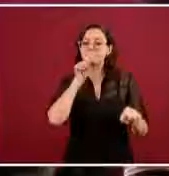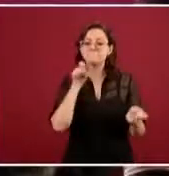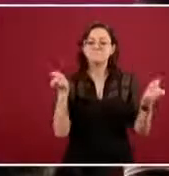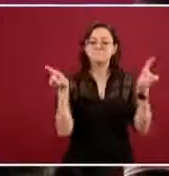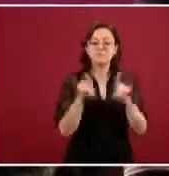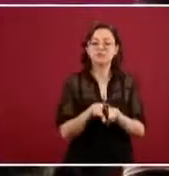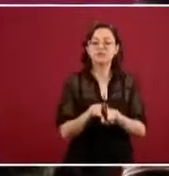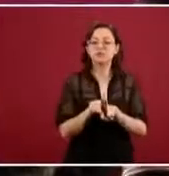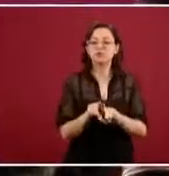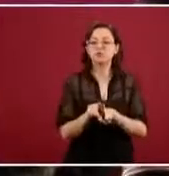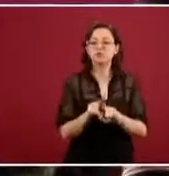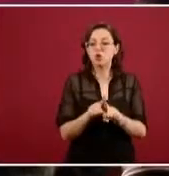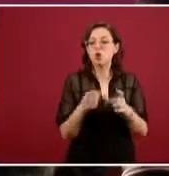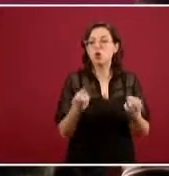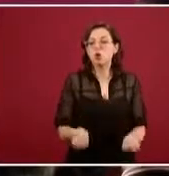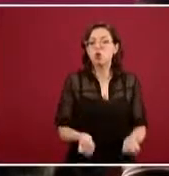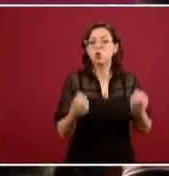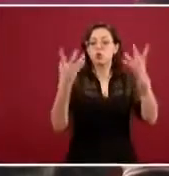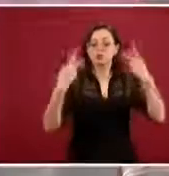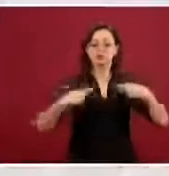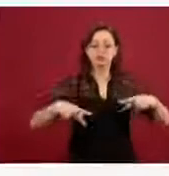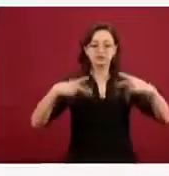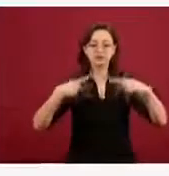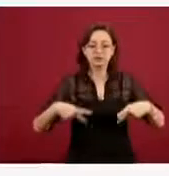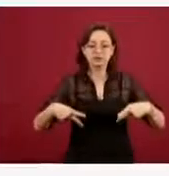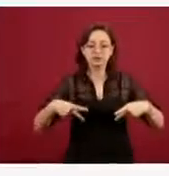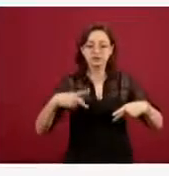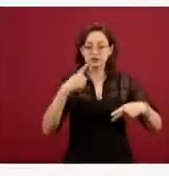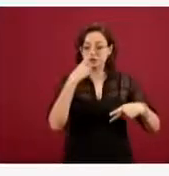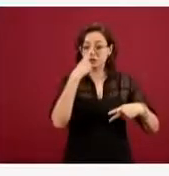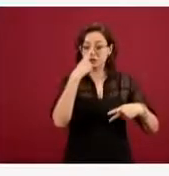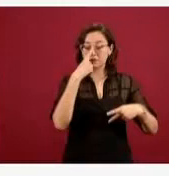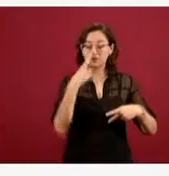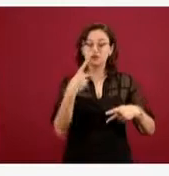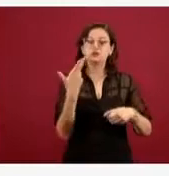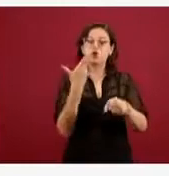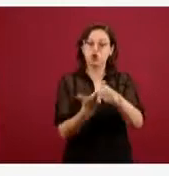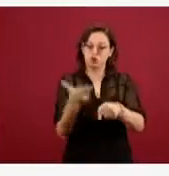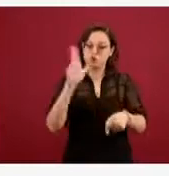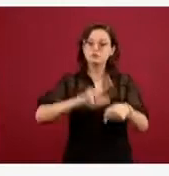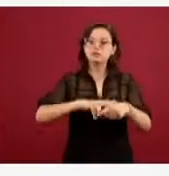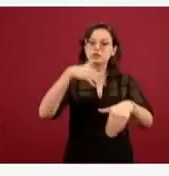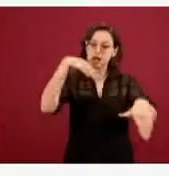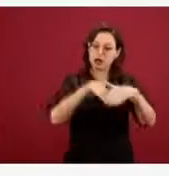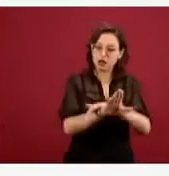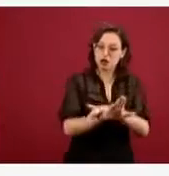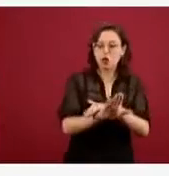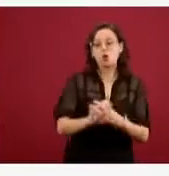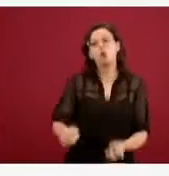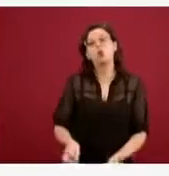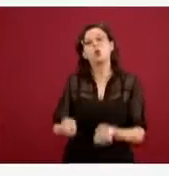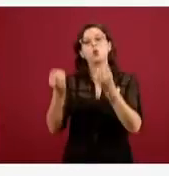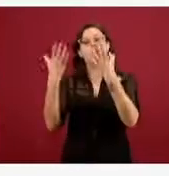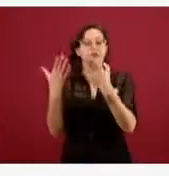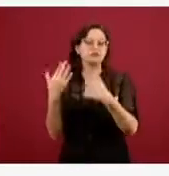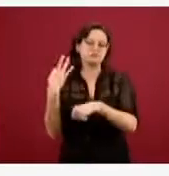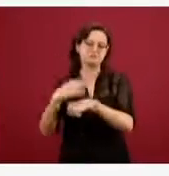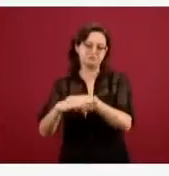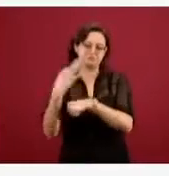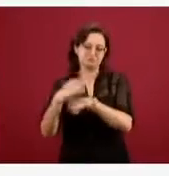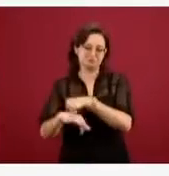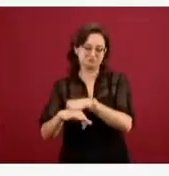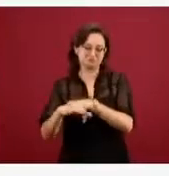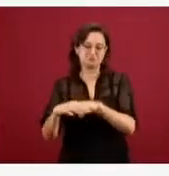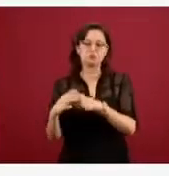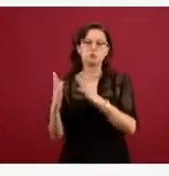uno de los grupos de edad cuántas personas tuvieron que ser hospitalizadas y cuántas en su momento se llevó a cabo